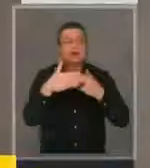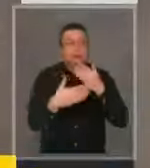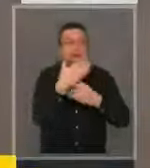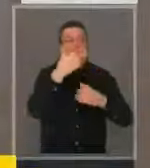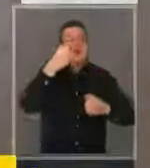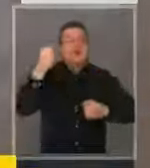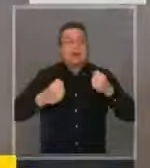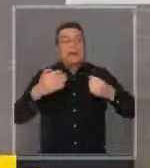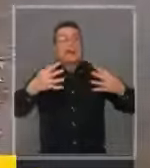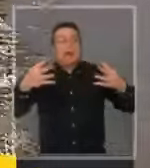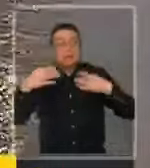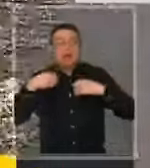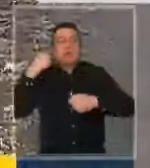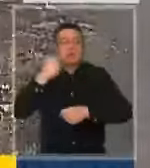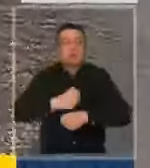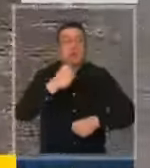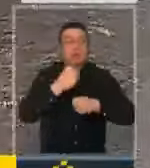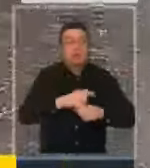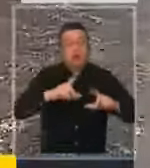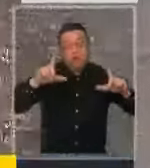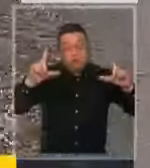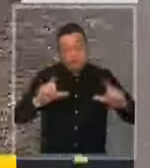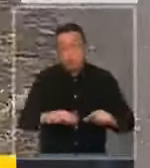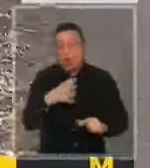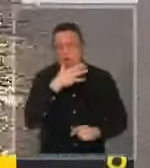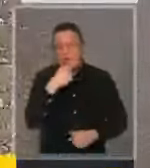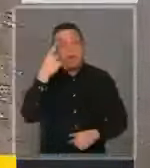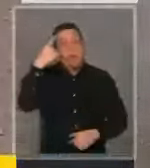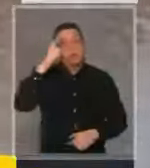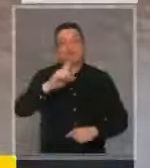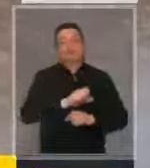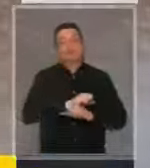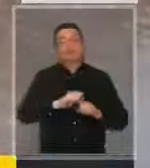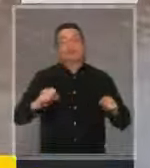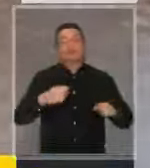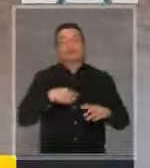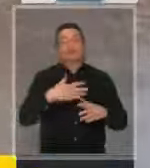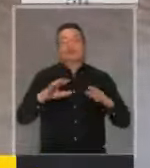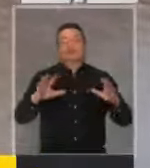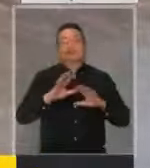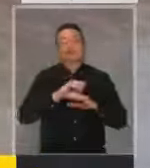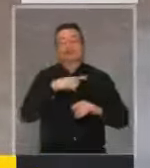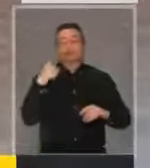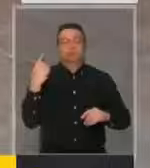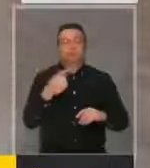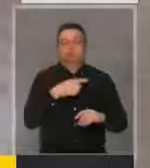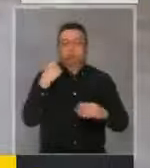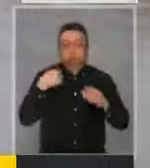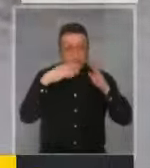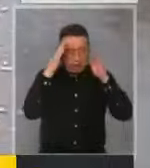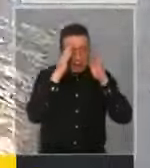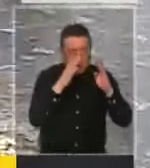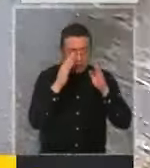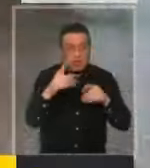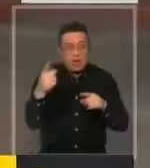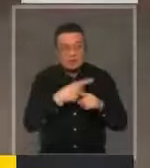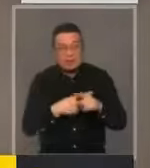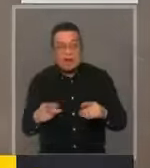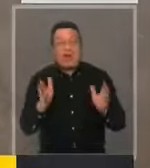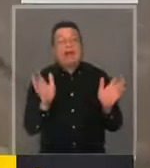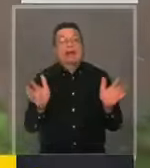fijo para poder disminuir la cantidad de agua. Esto no es nuevo para los vecinos de Aire Nuevo, Le hemos atendido durante la semana con sacos para